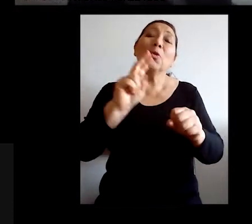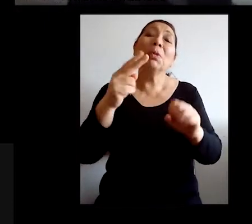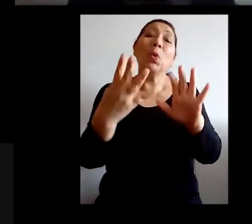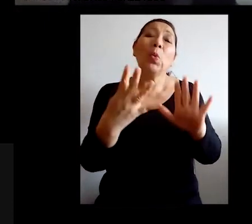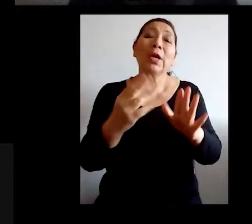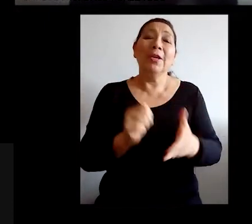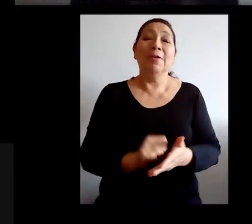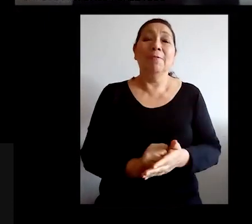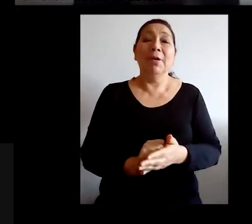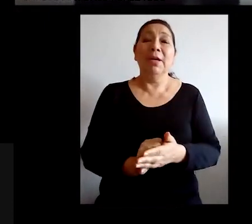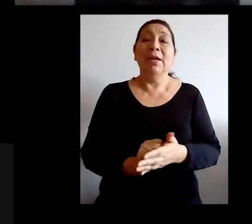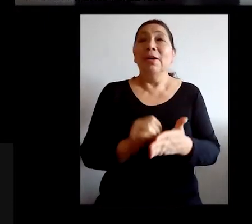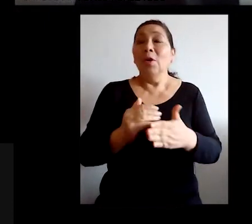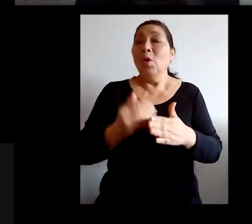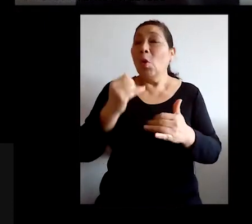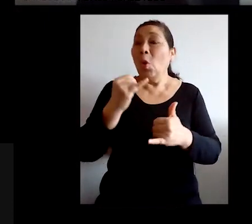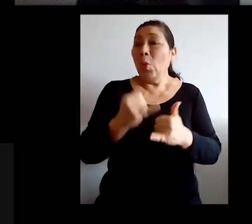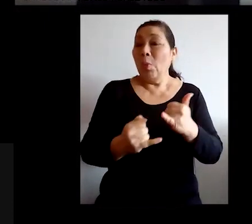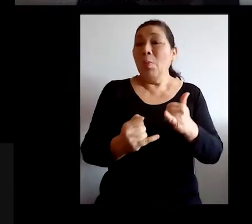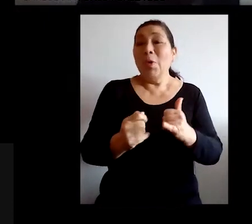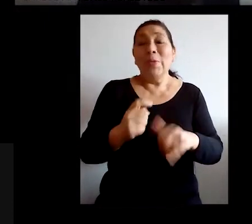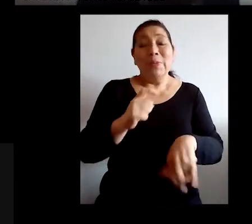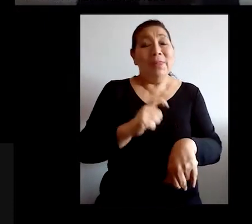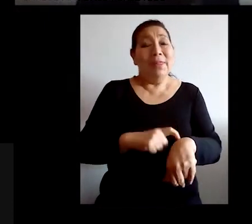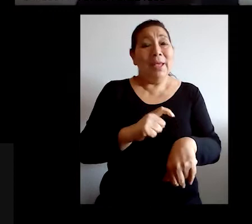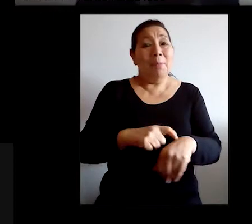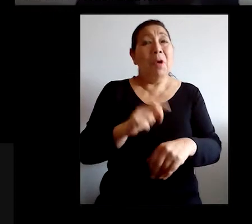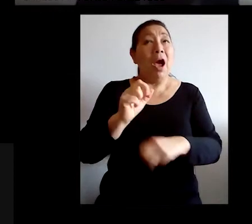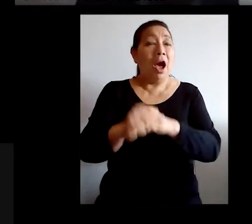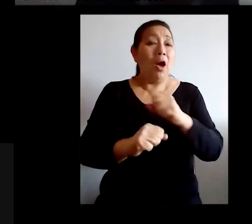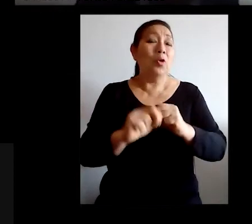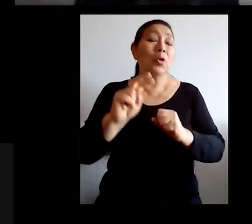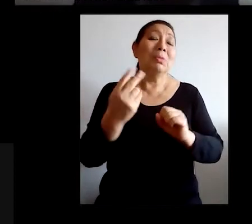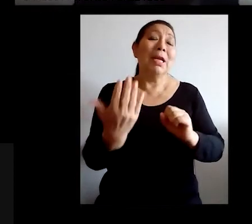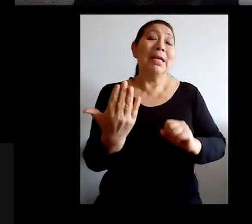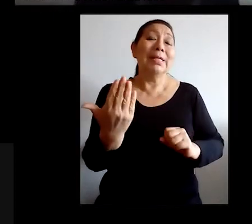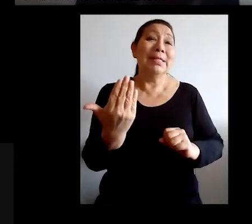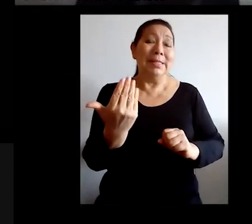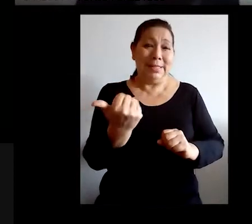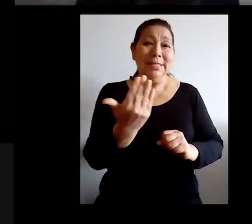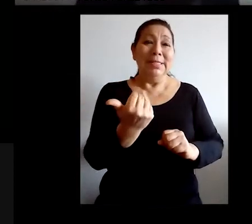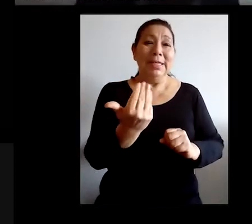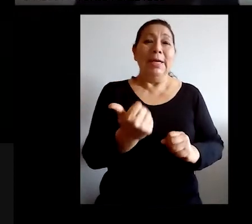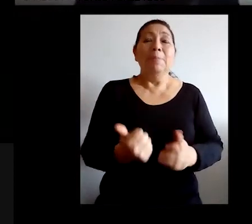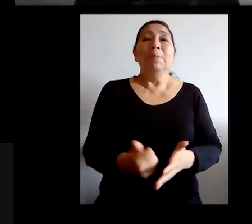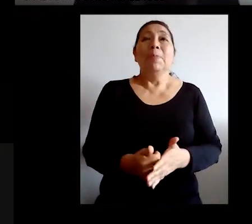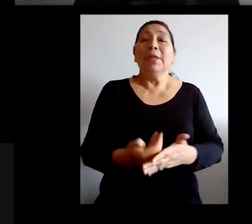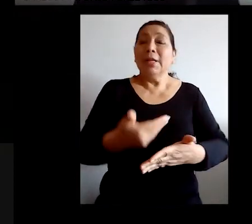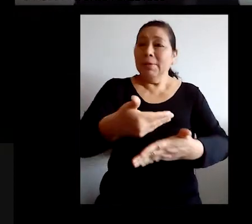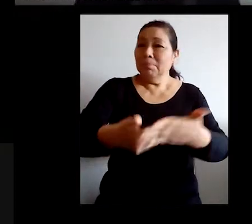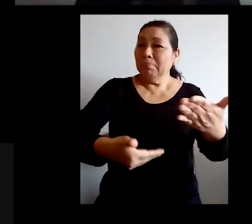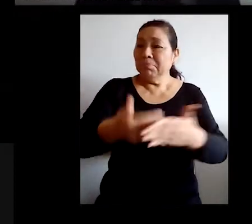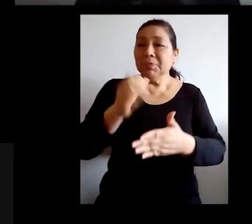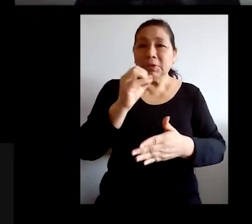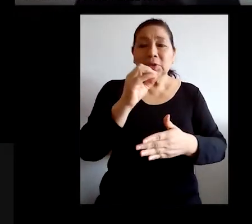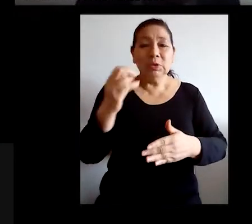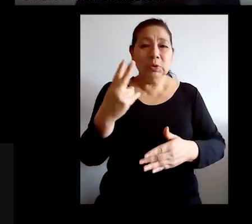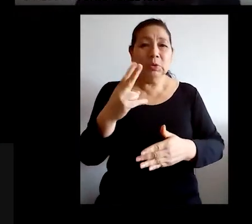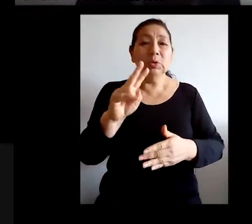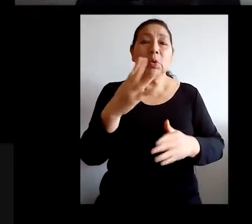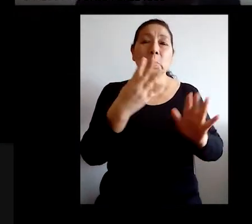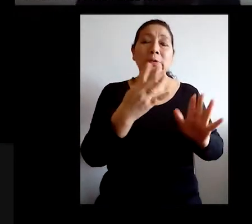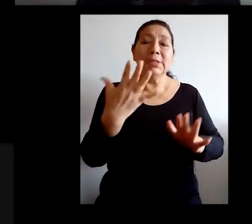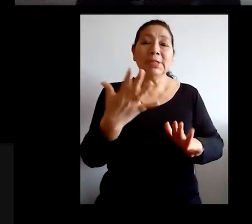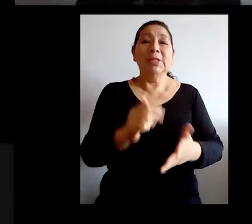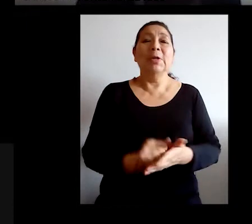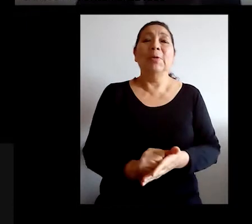05350-2009 y en los últimos tiempos, del año 2015, el expediente